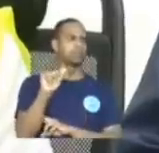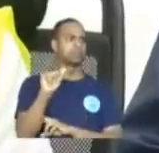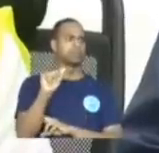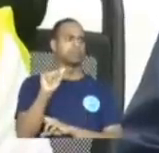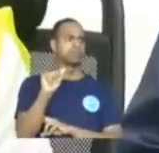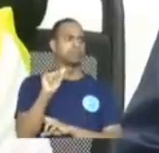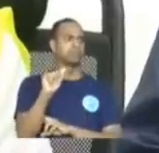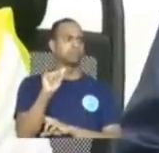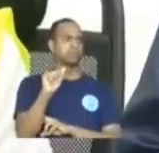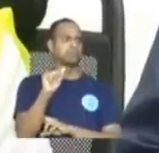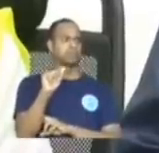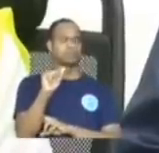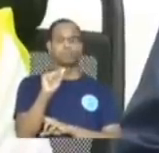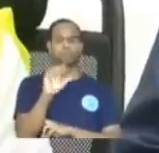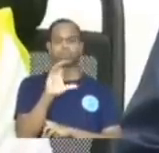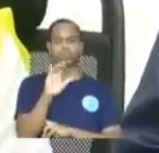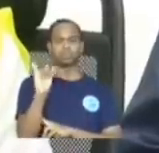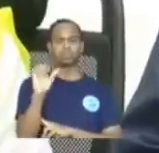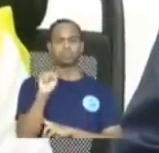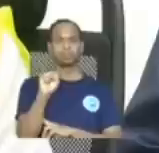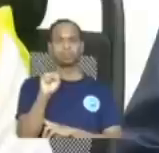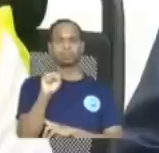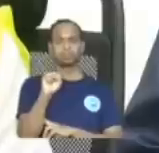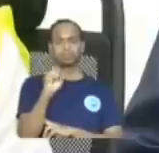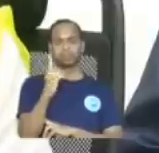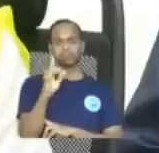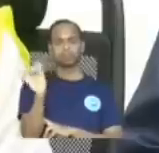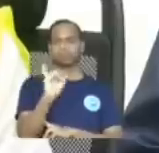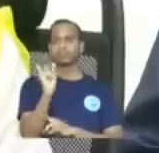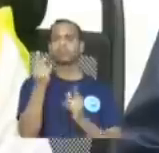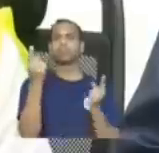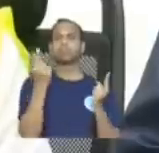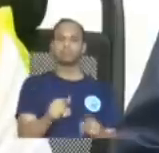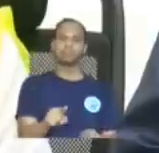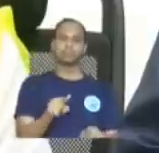diferentes coras. Aquí en la CAS también están afectados.